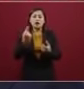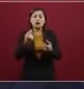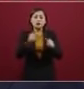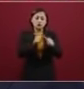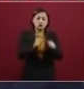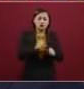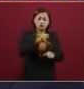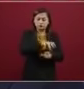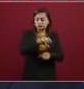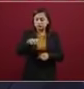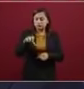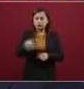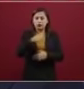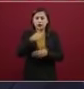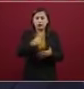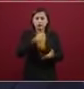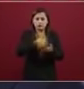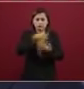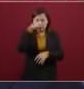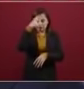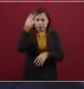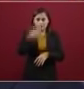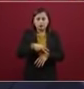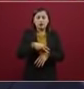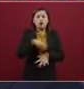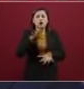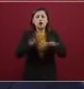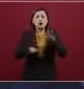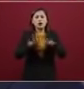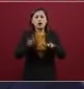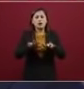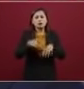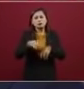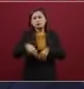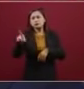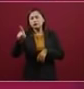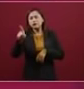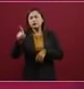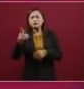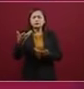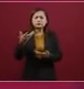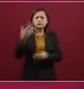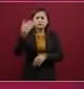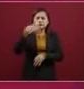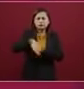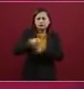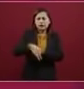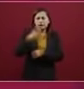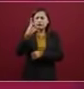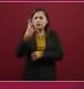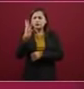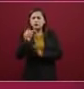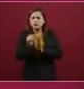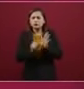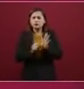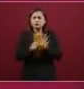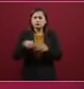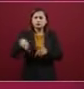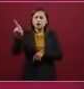país acudían a por algún tiempo, era 3-4 meses, a estados con